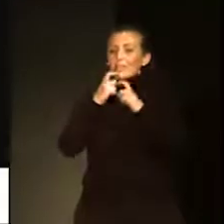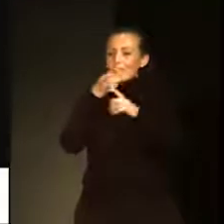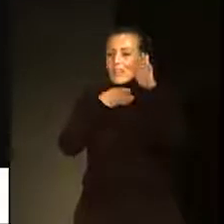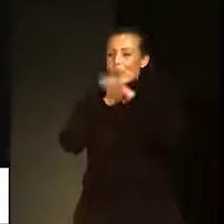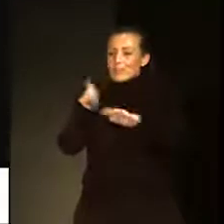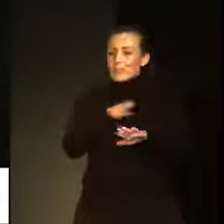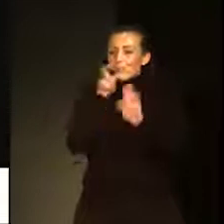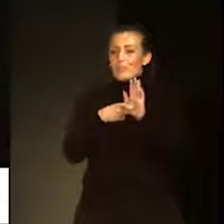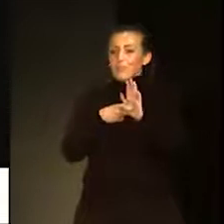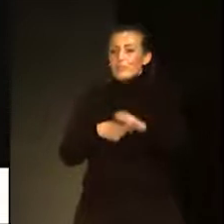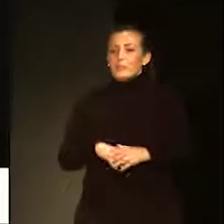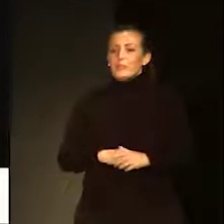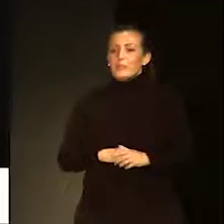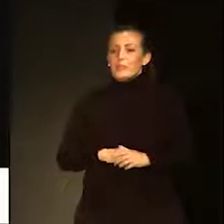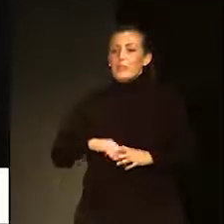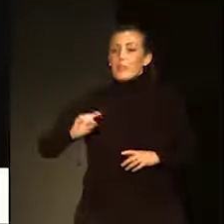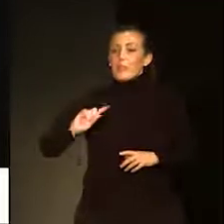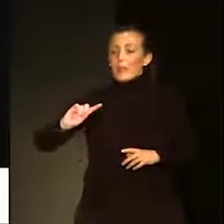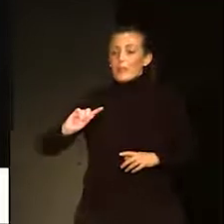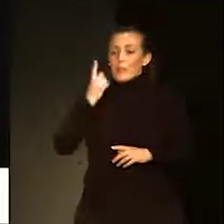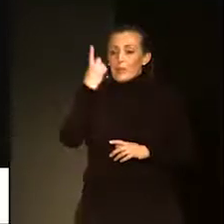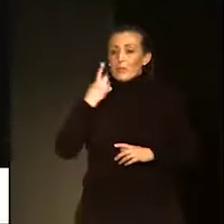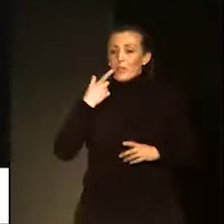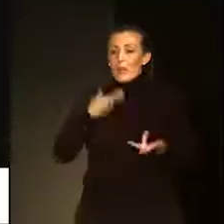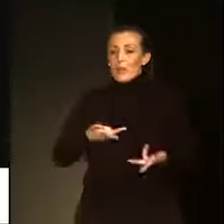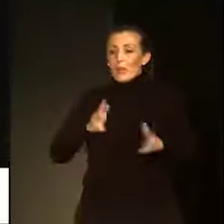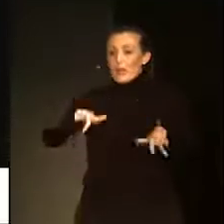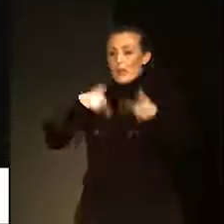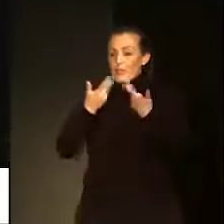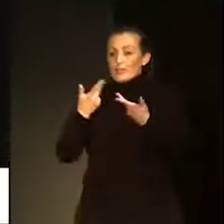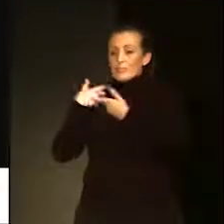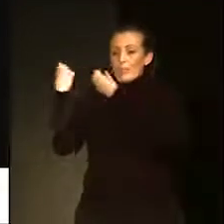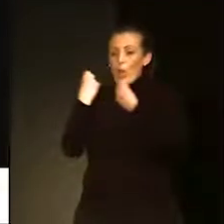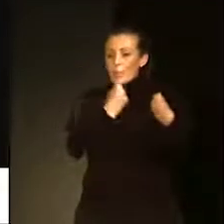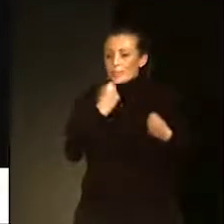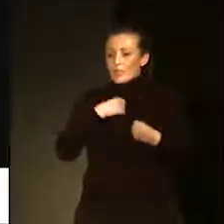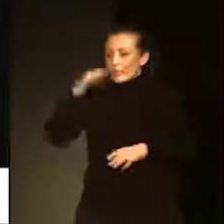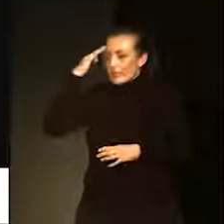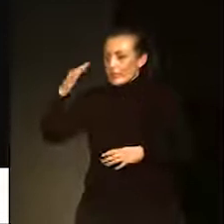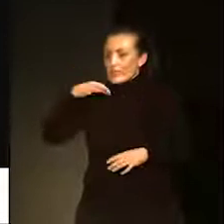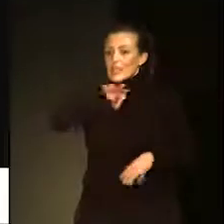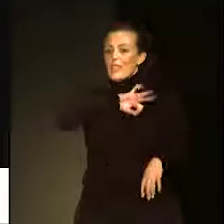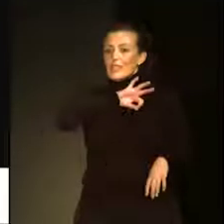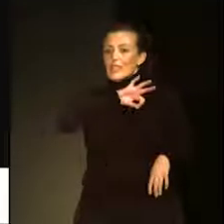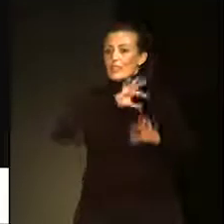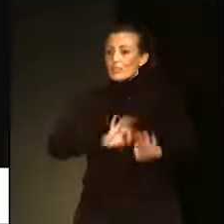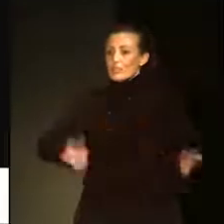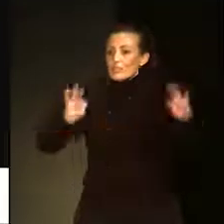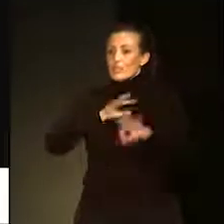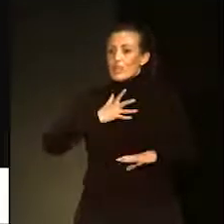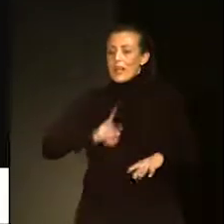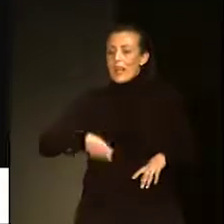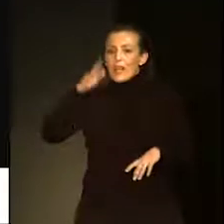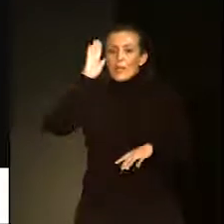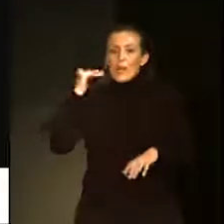posible. En primer lugar, permítanme que salude a las autoridades, a la excelentísima señora alcaldesa de la ciudad, Isabel